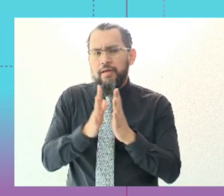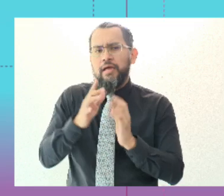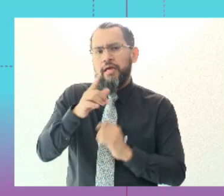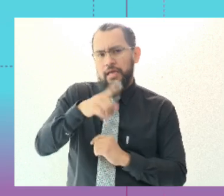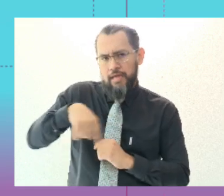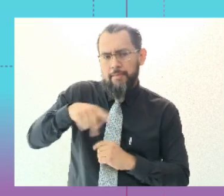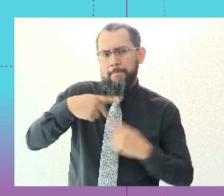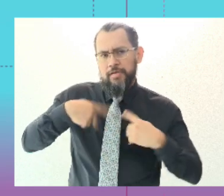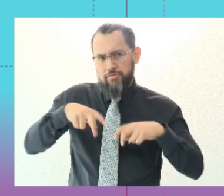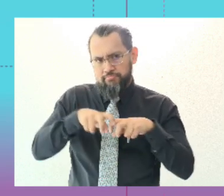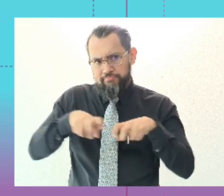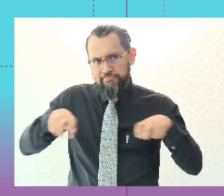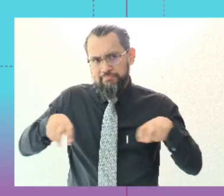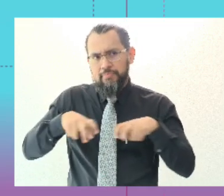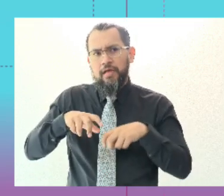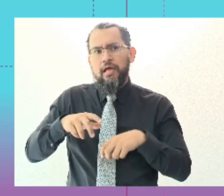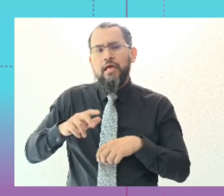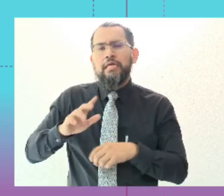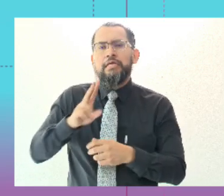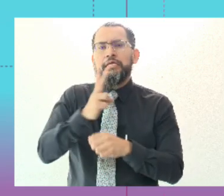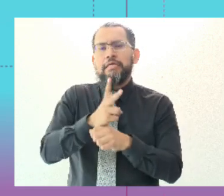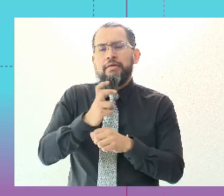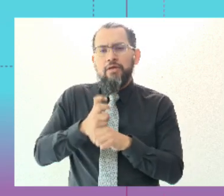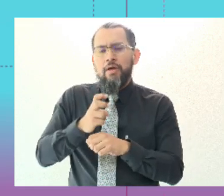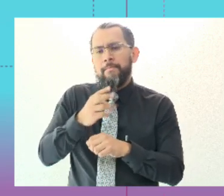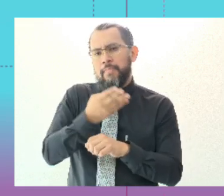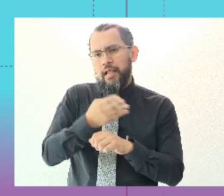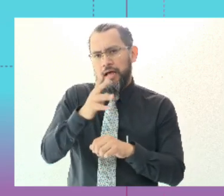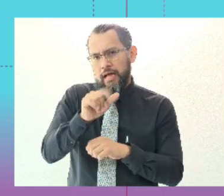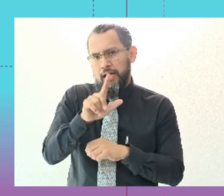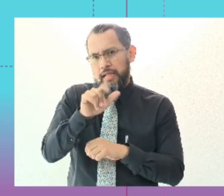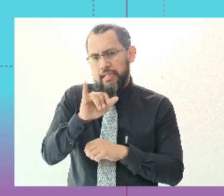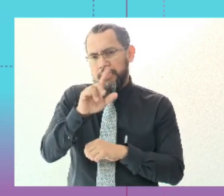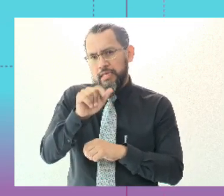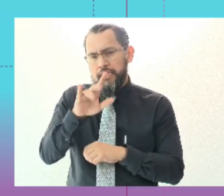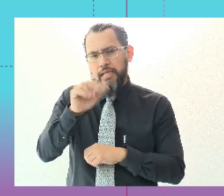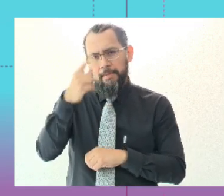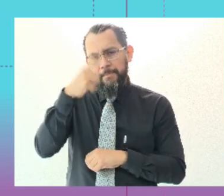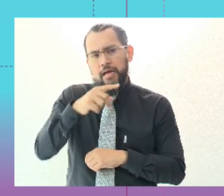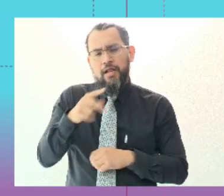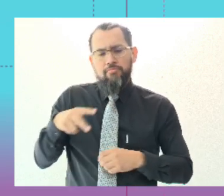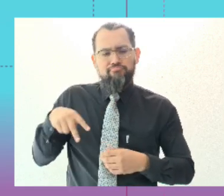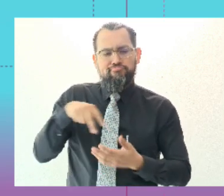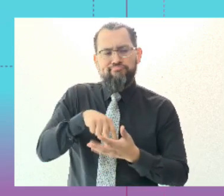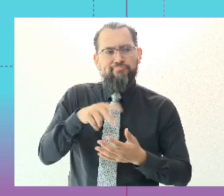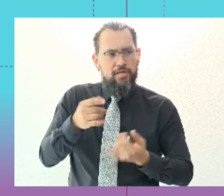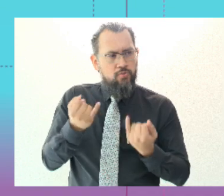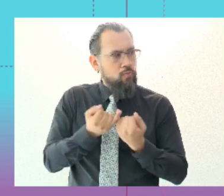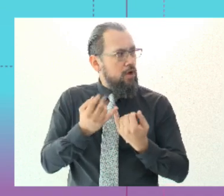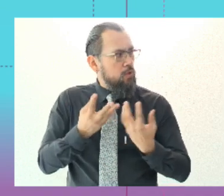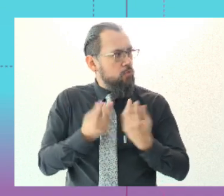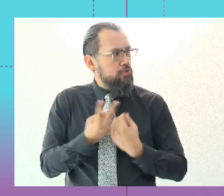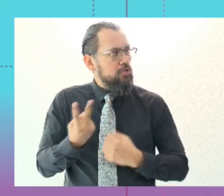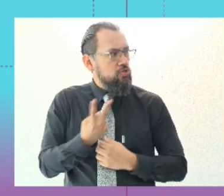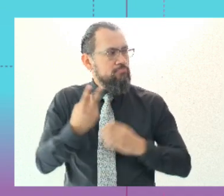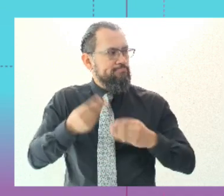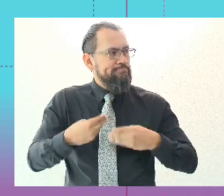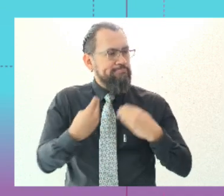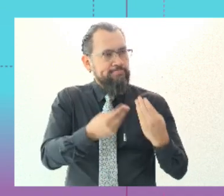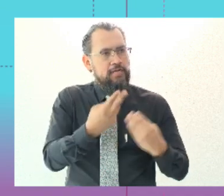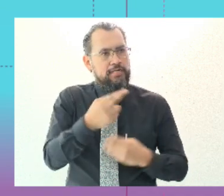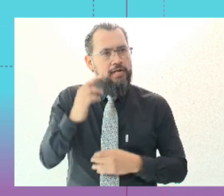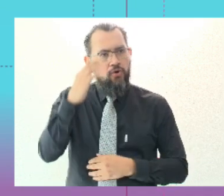este panel. Invitamos a la comisionada Blanca Lilia Ibarra Cadena para que junto a la Secretaria Ejecutiva realicen la entrega